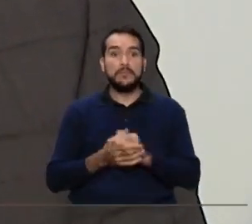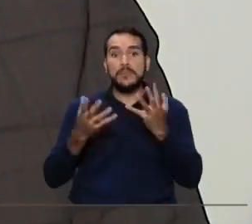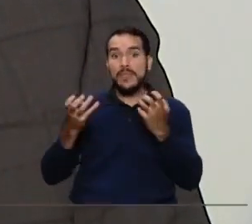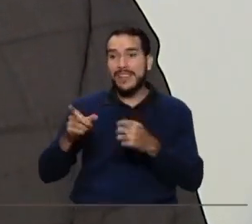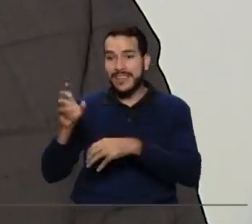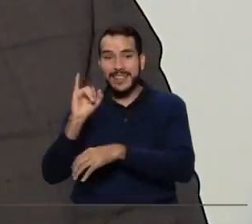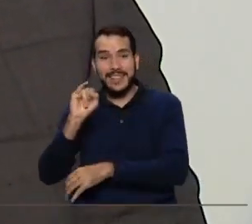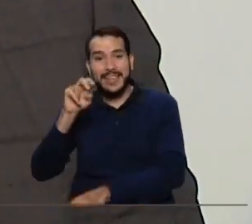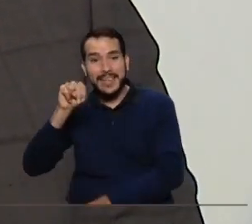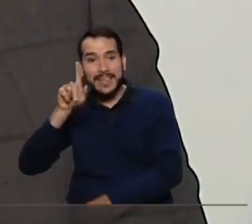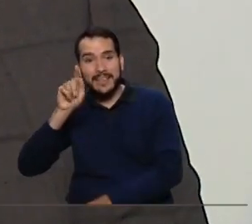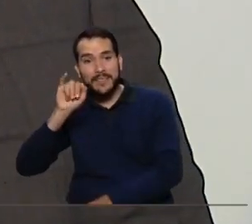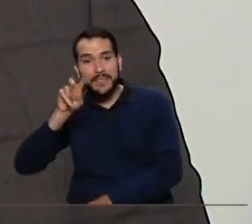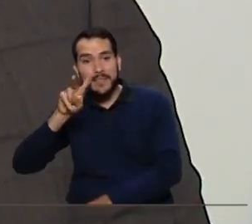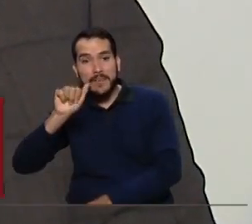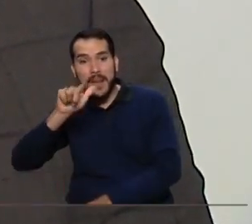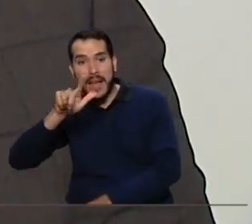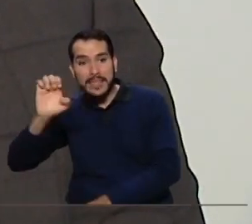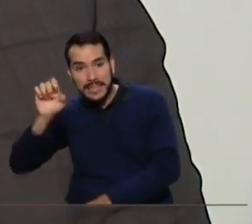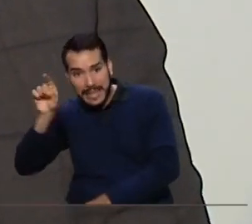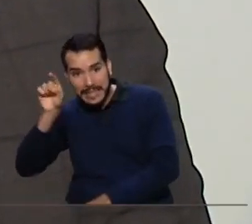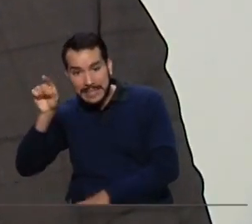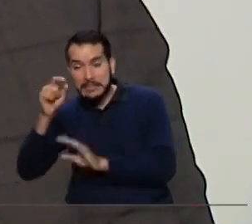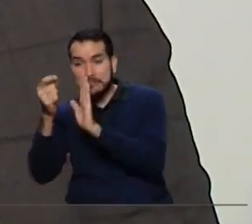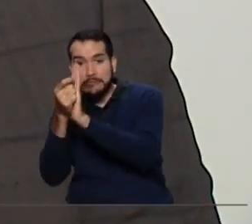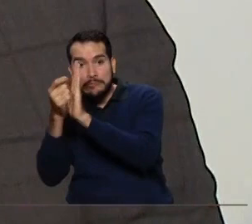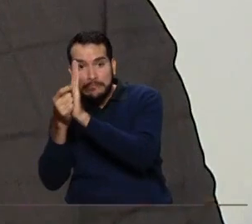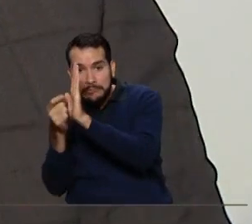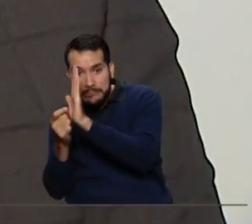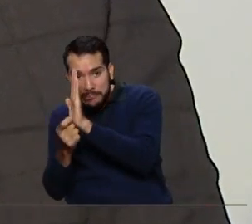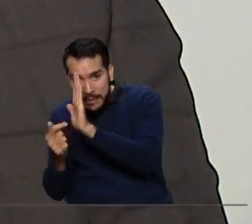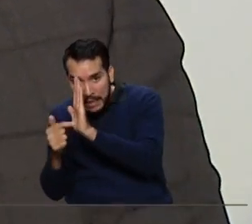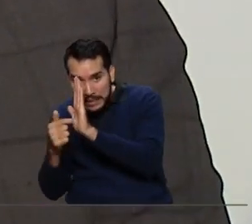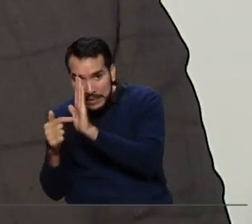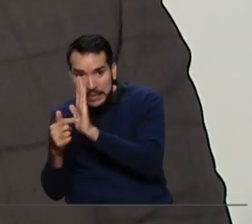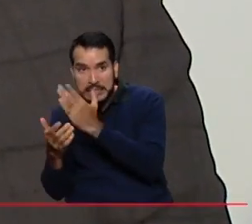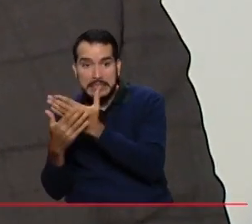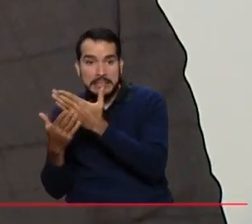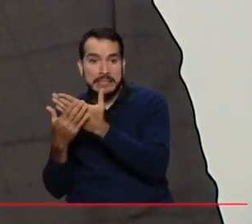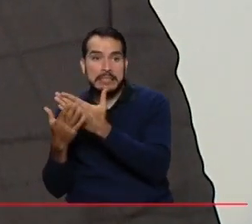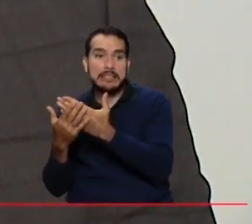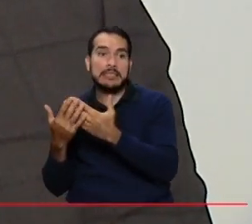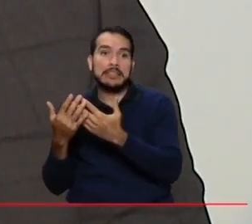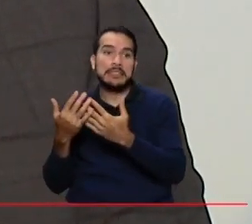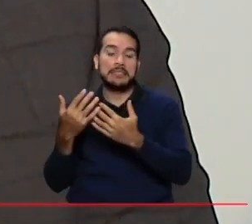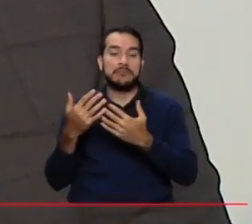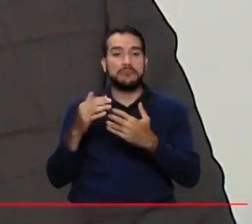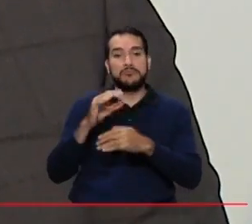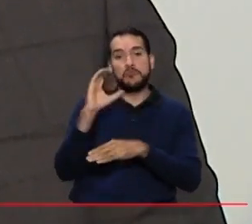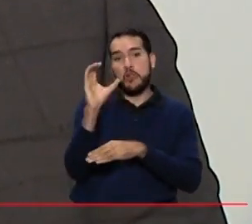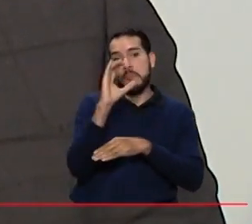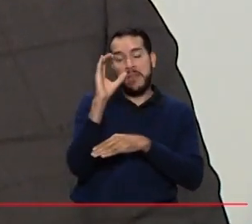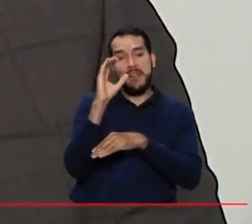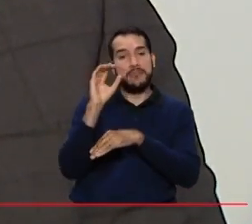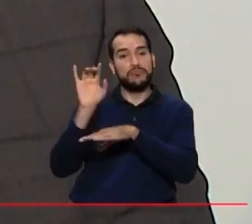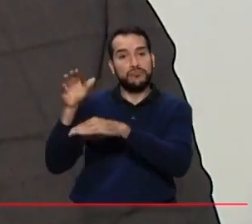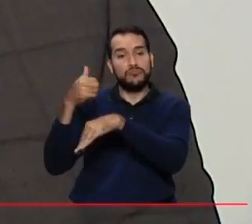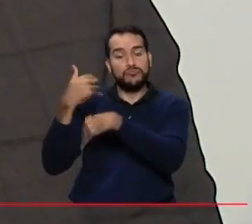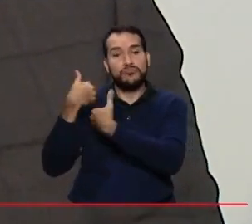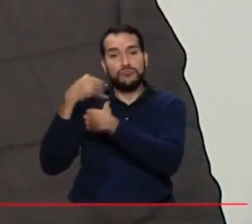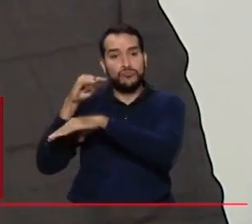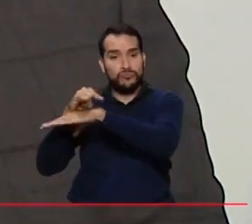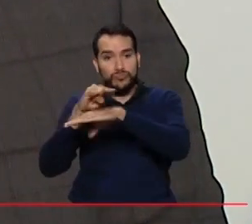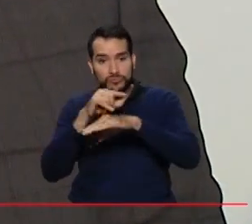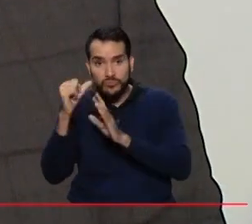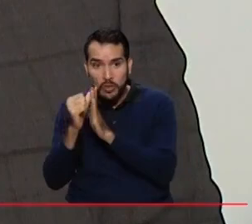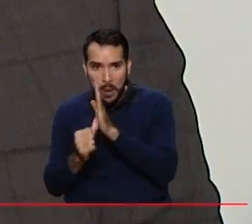Infivalle, con los requisitos que podamos nosotros dotar dentro de la vigilancia del superintendente financiera de Colombia y así poder apoyar este